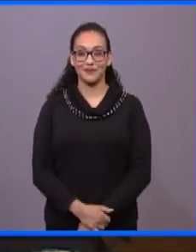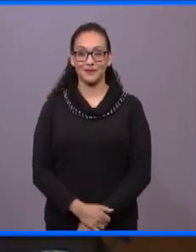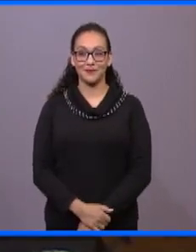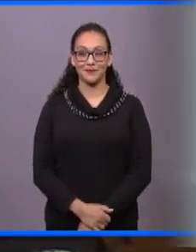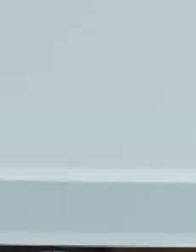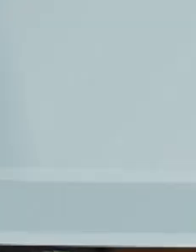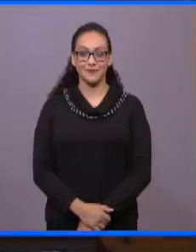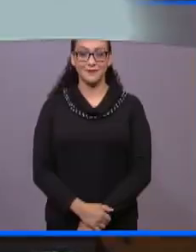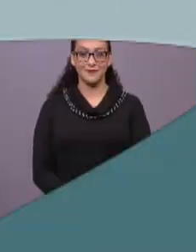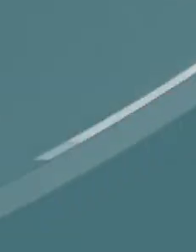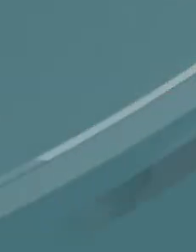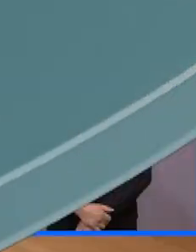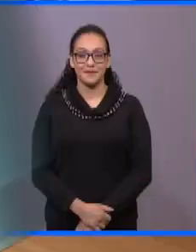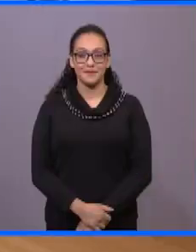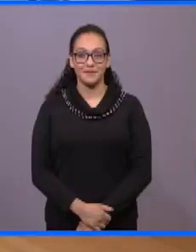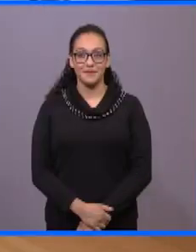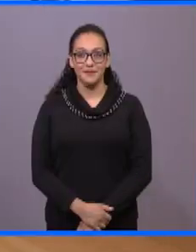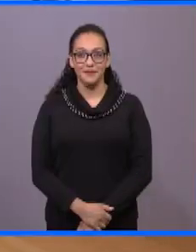Peña.